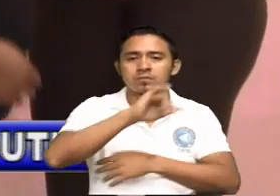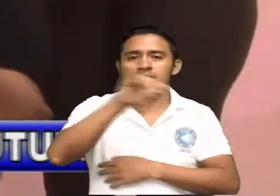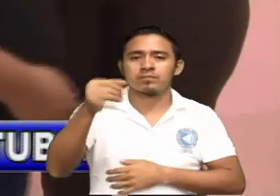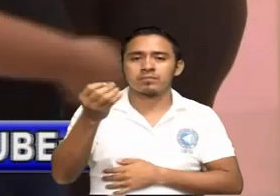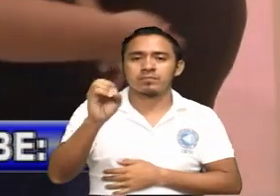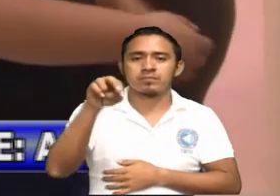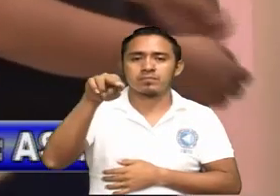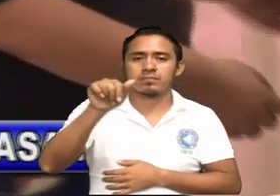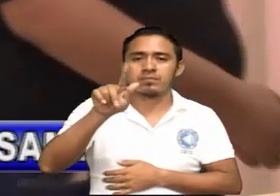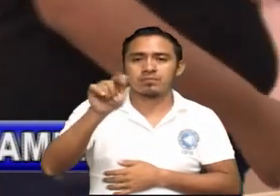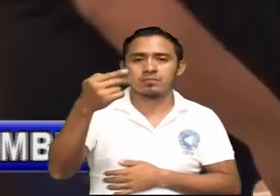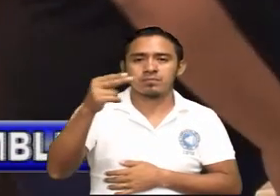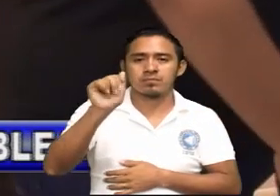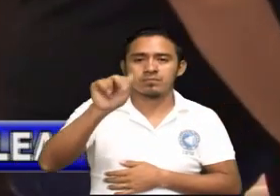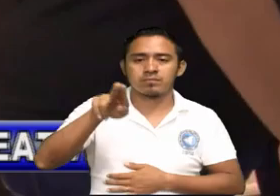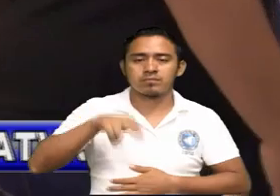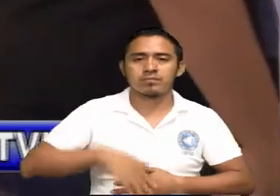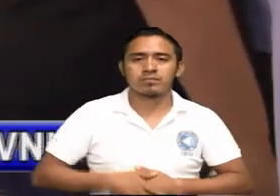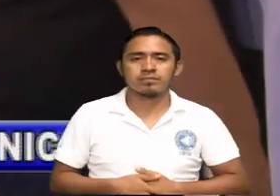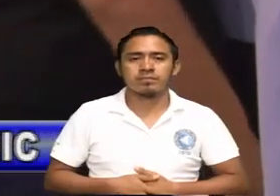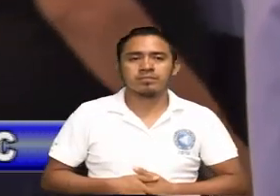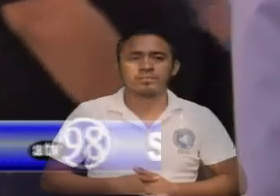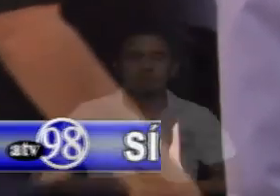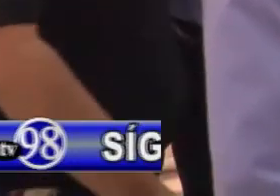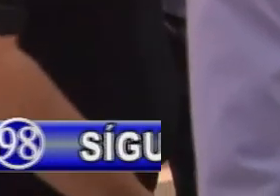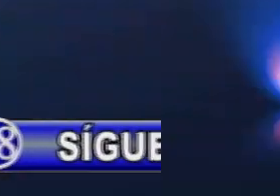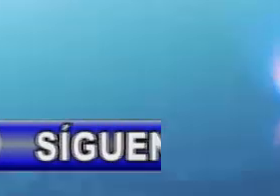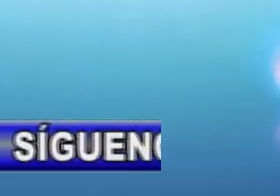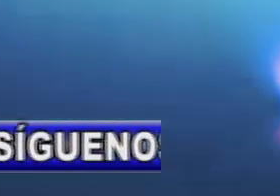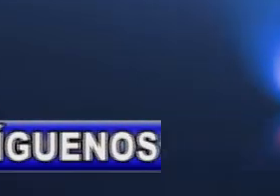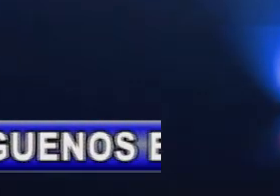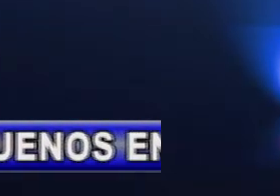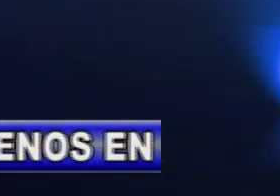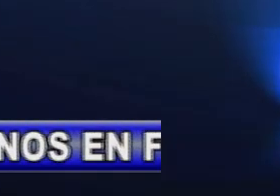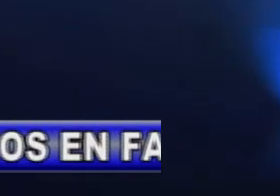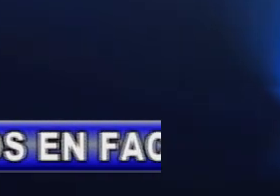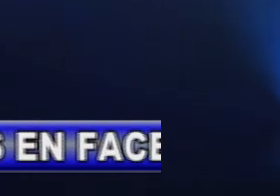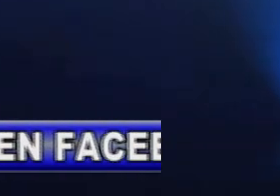Castro, informó para el canal parlamentario Jonathan Castro.